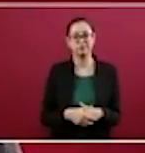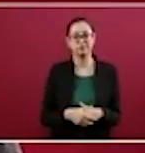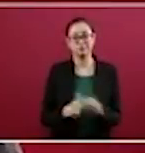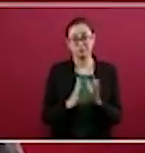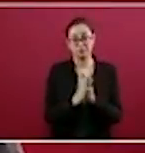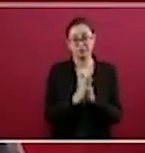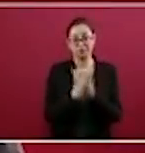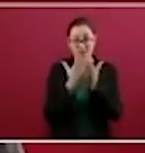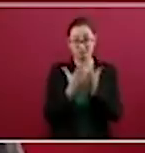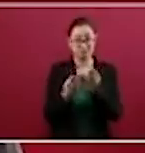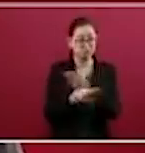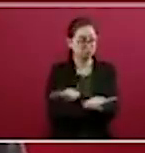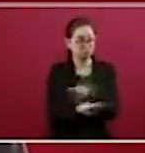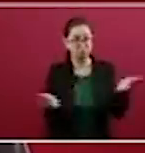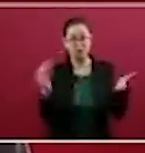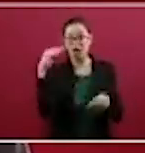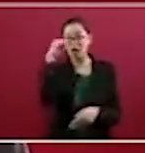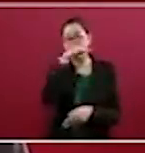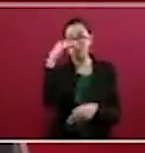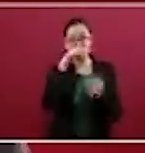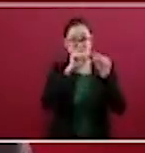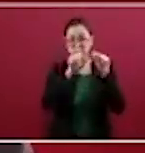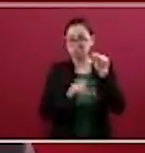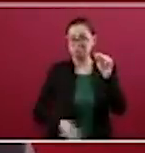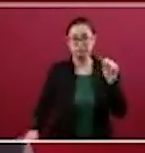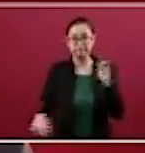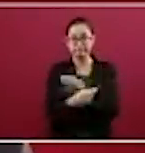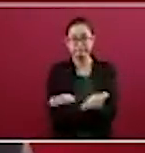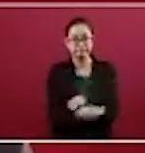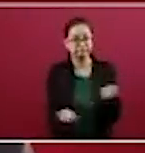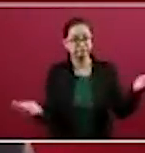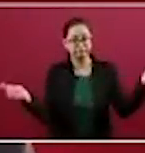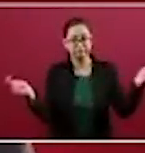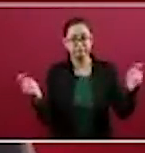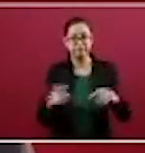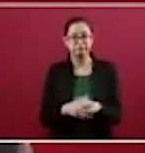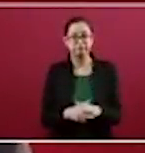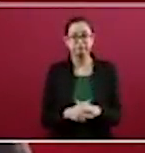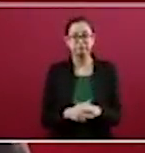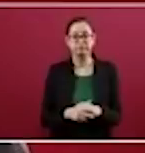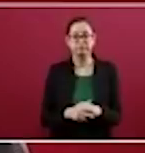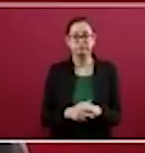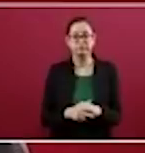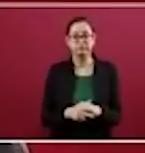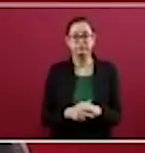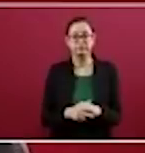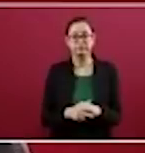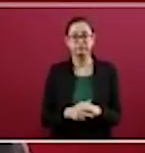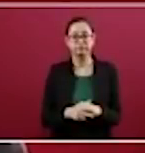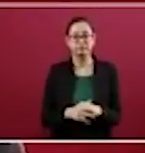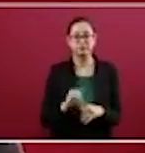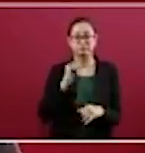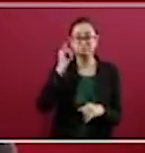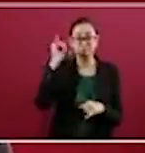entregaron de manera gratuita en todo el país. Llegaban los libros